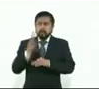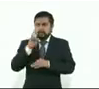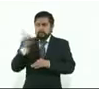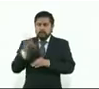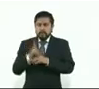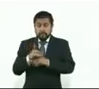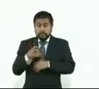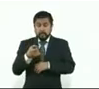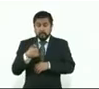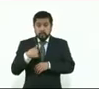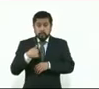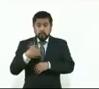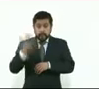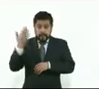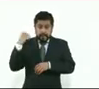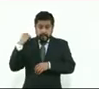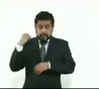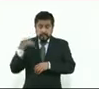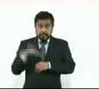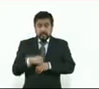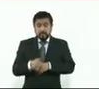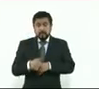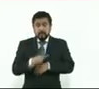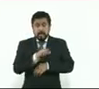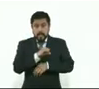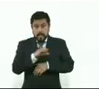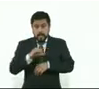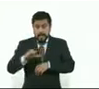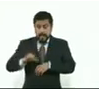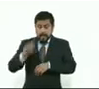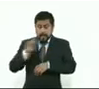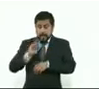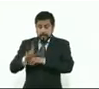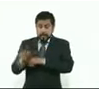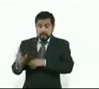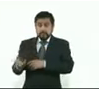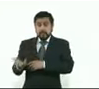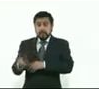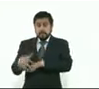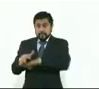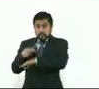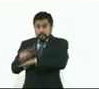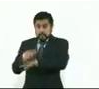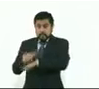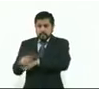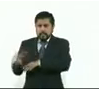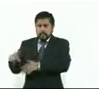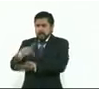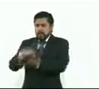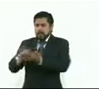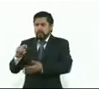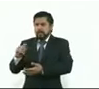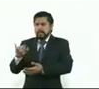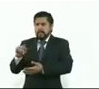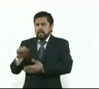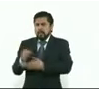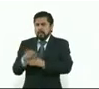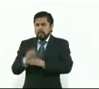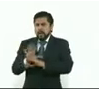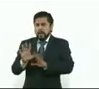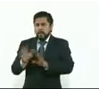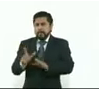fui jefa delegacional en Tlalpan, se incluyó la de Topilejo. En ese entonces nada más hizo un sector de policía, ahora ya